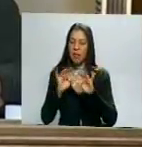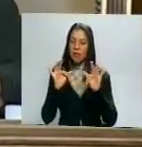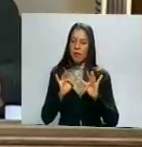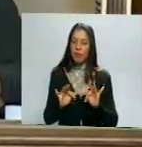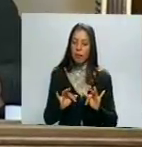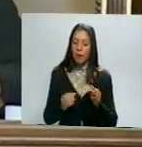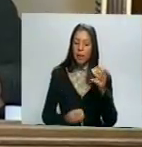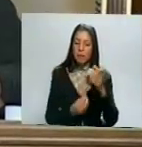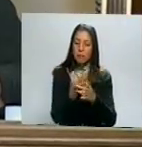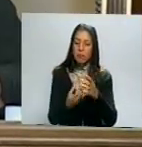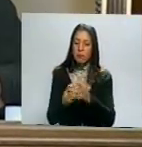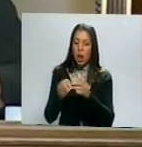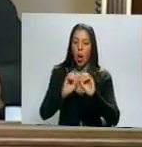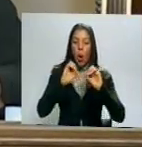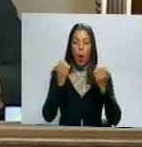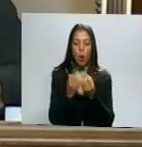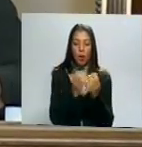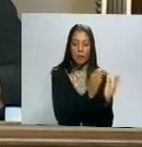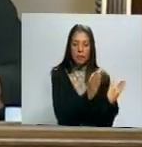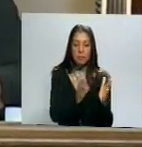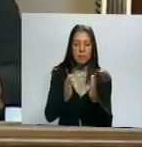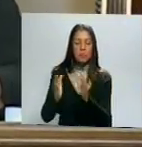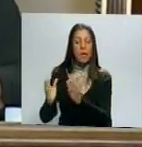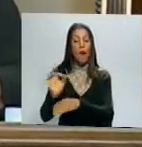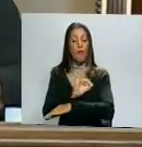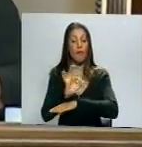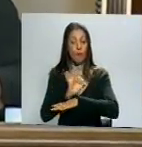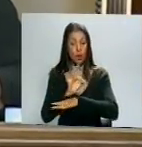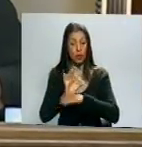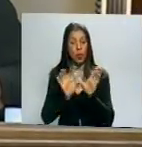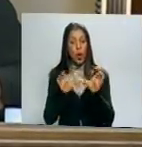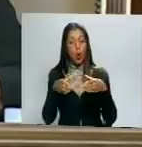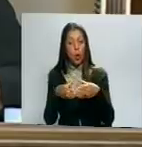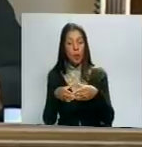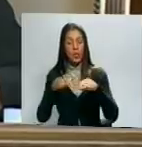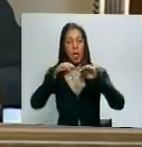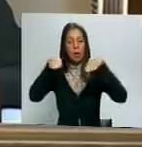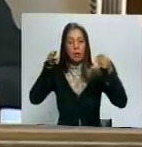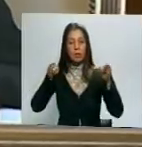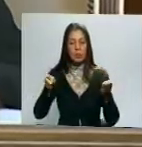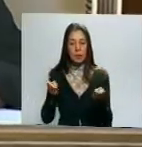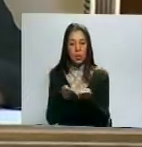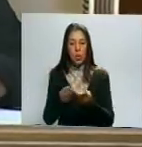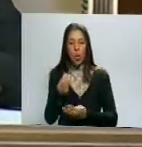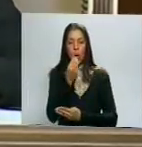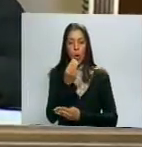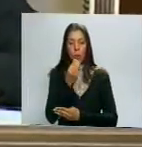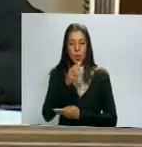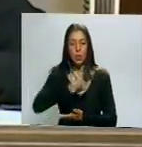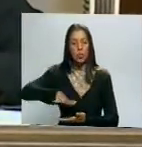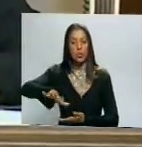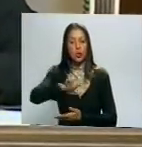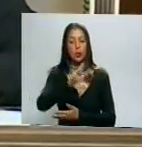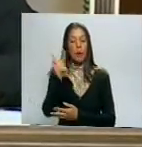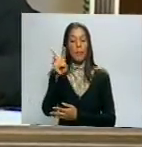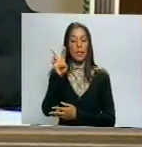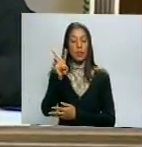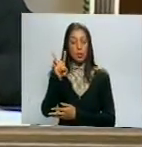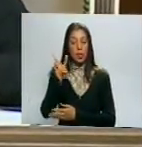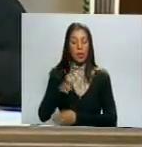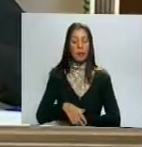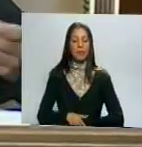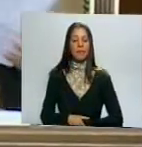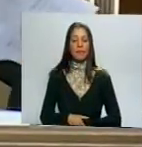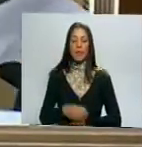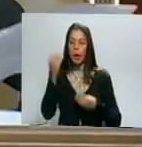constitución, organización y funcionamiento del Comité Local de Abastecimiento y Producción en todo el territorio nacional.